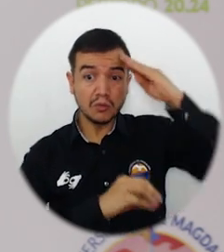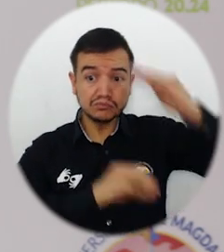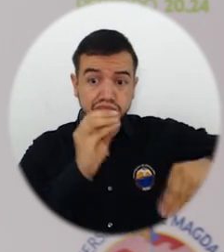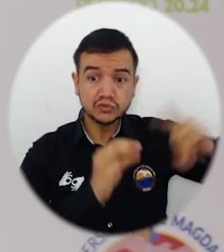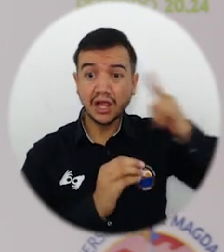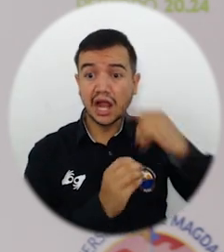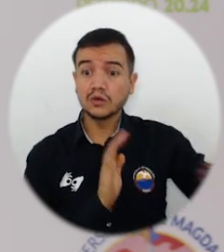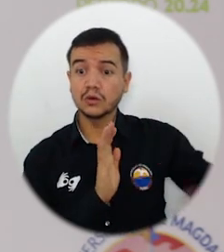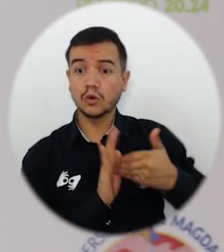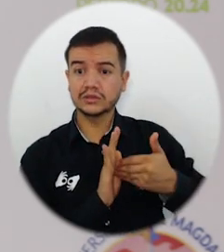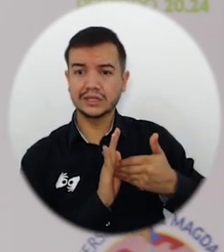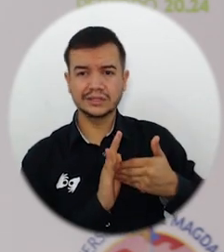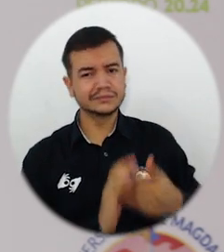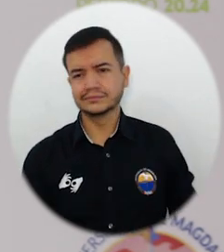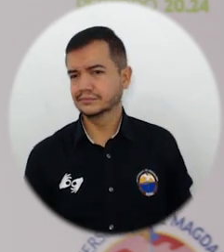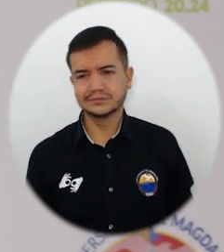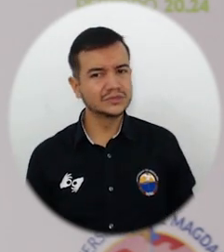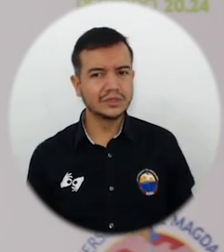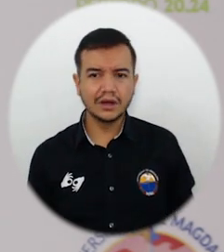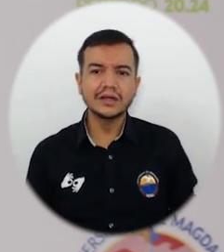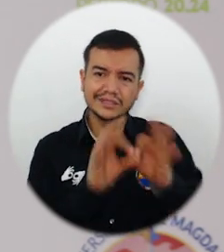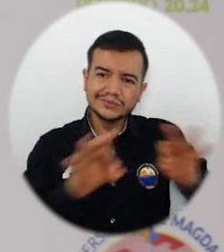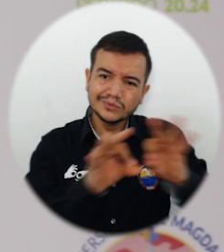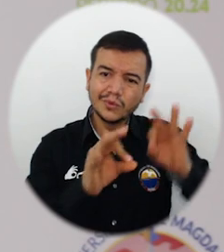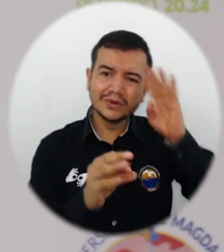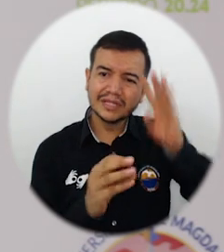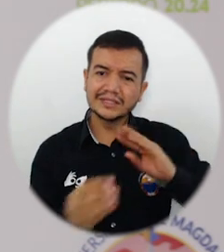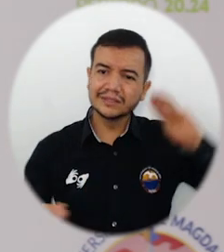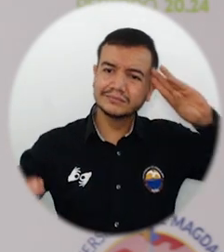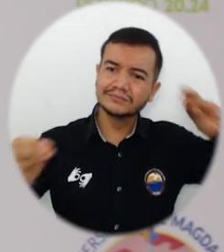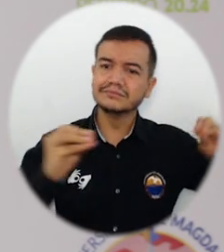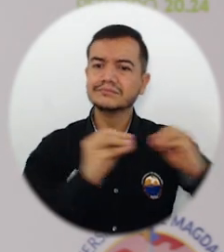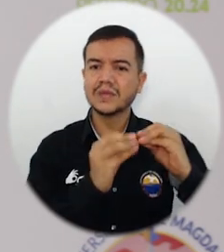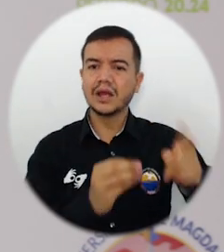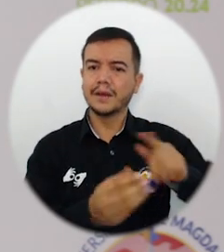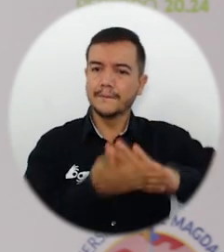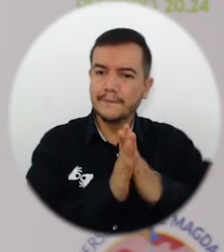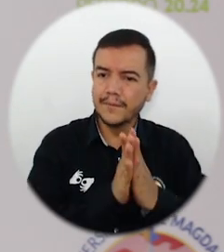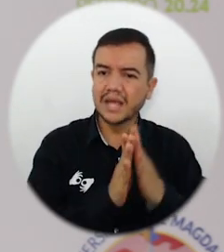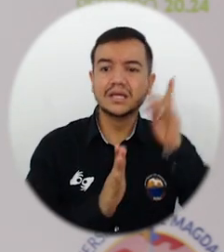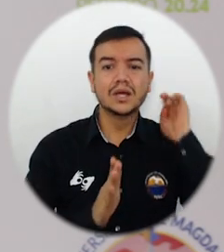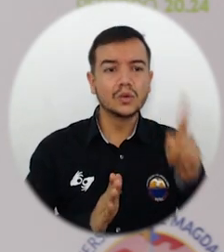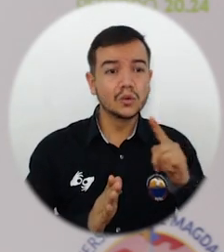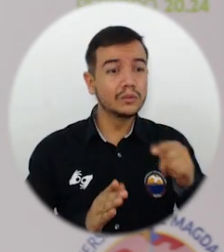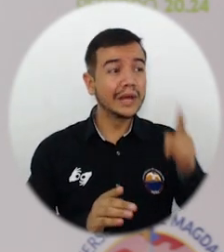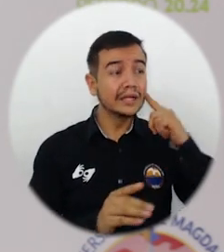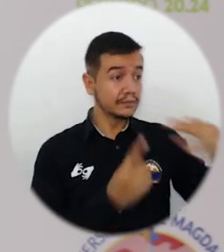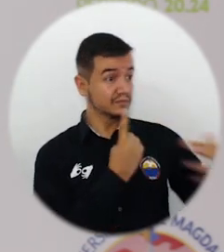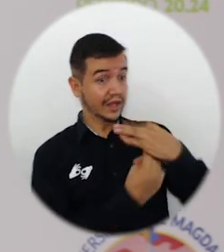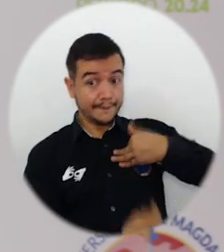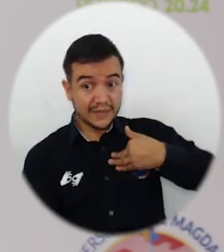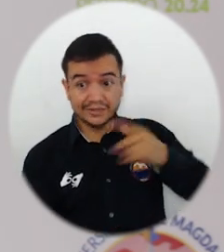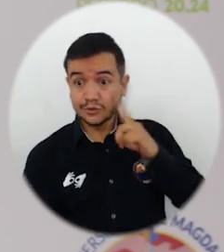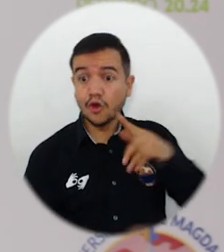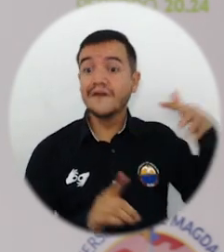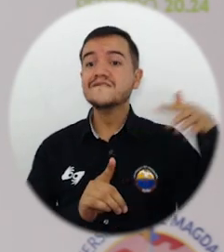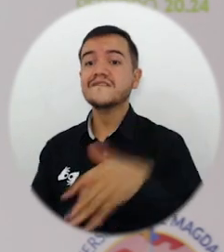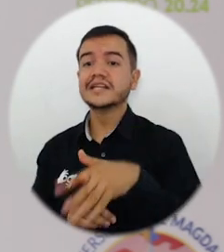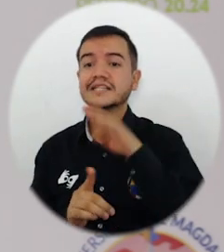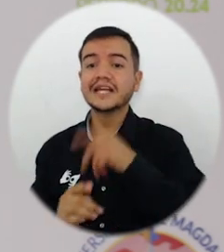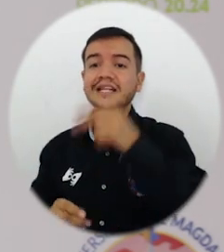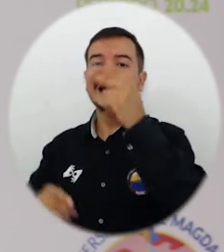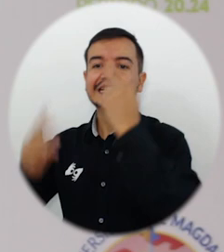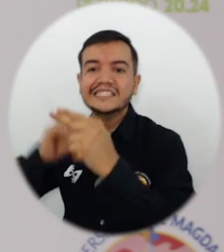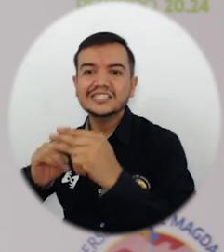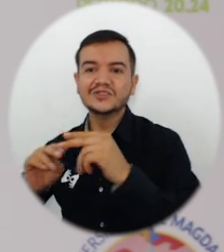más importante. Aquí hay miles de jóvenes que necesitan de su apoyo. Y esos recursos son recursos públicos. Por favor, pasen del dicho al